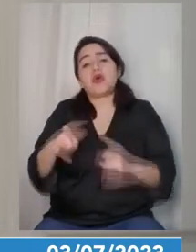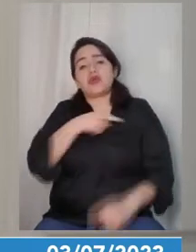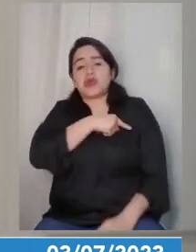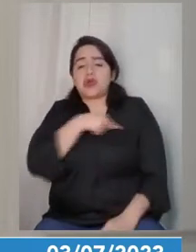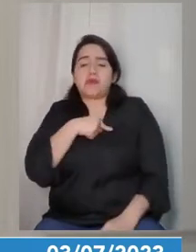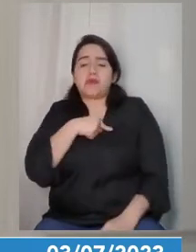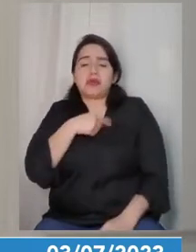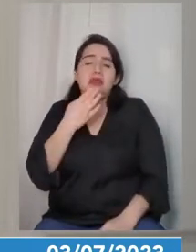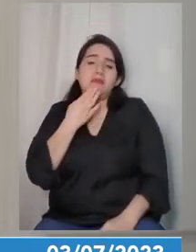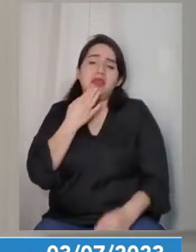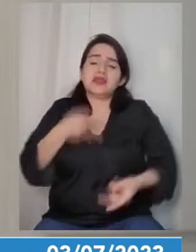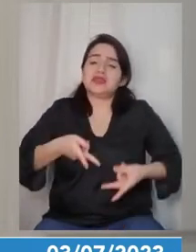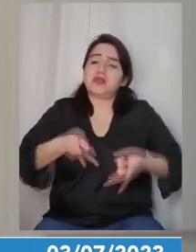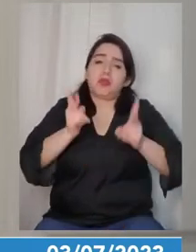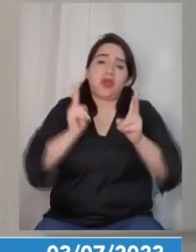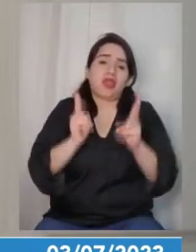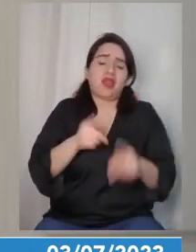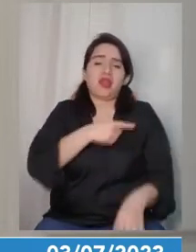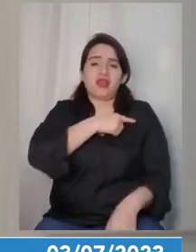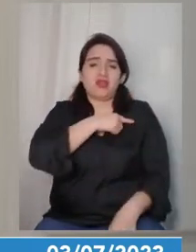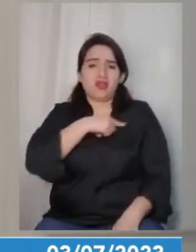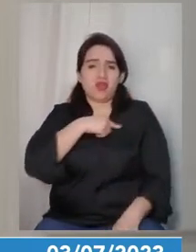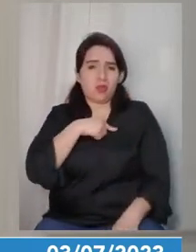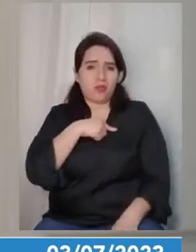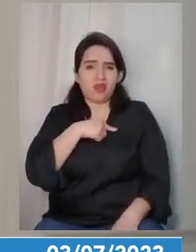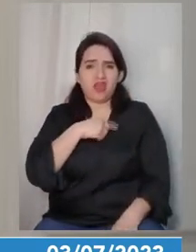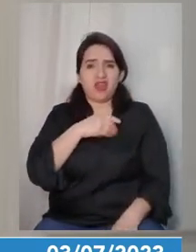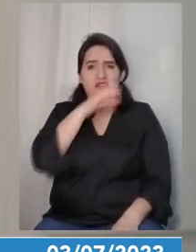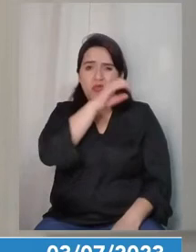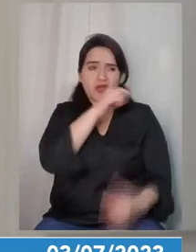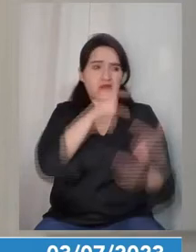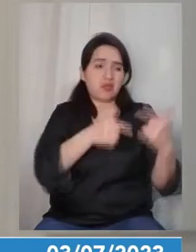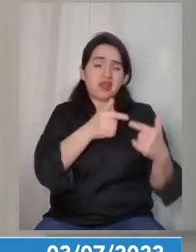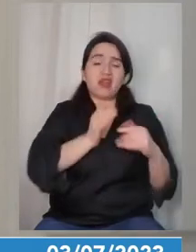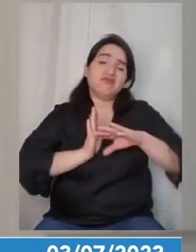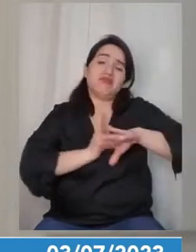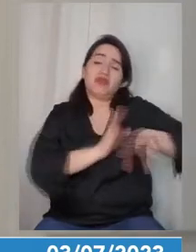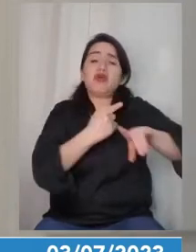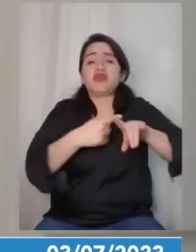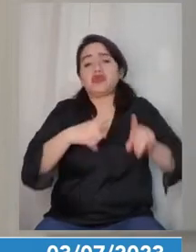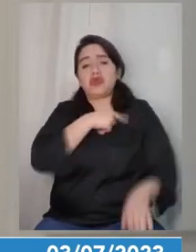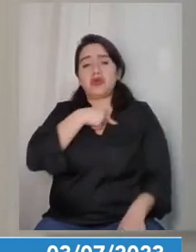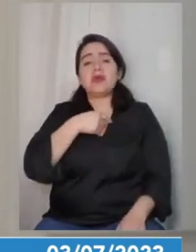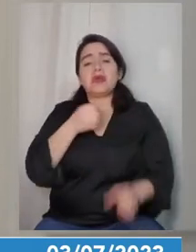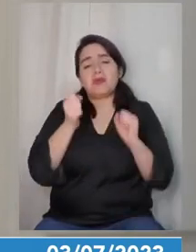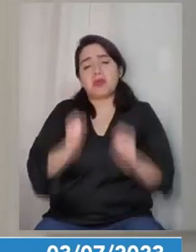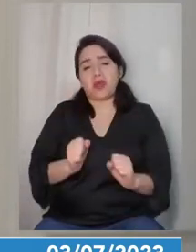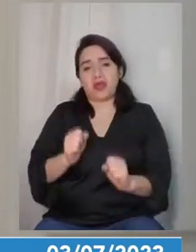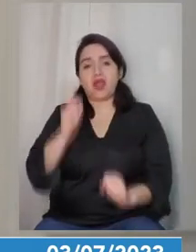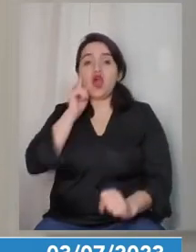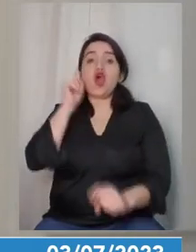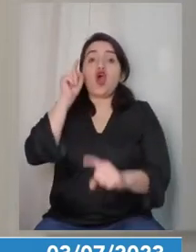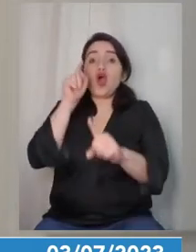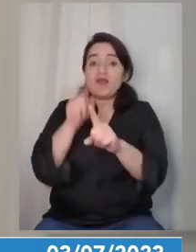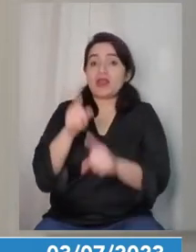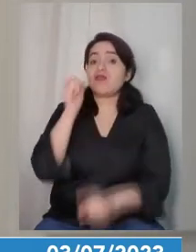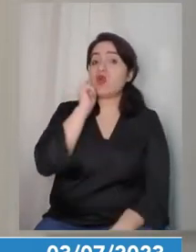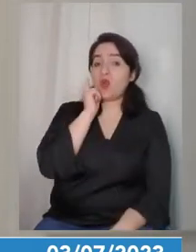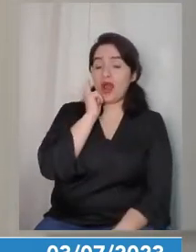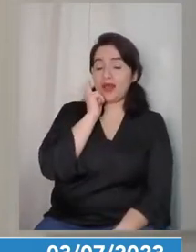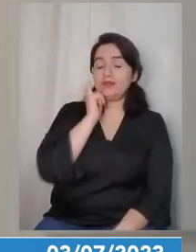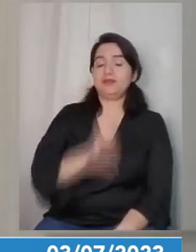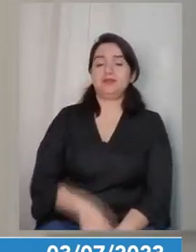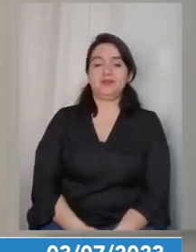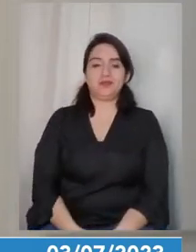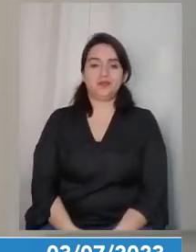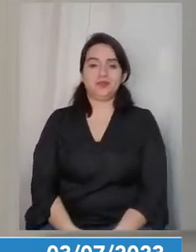tuviera mucha carga ideológica, ¿no? Pero que tuviera por propósito poder justamente orientar